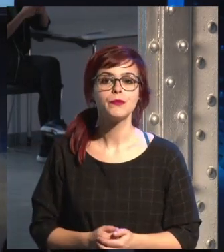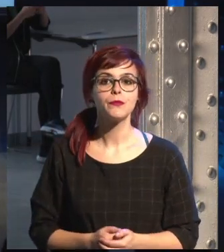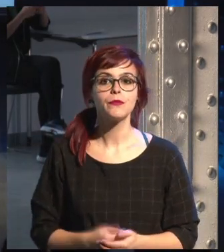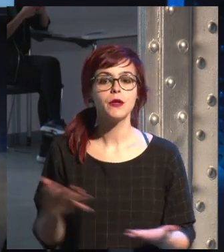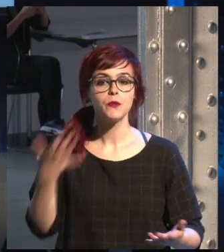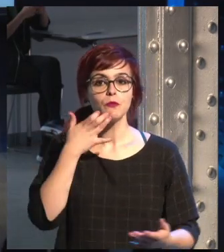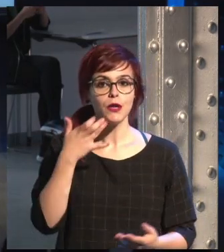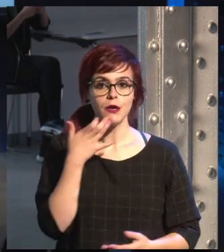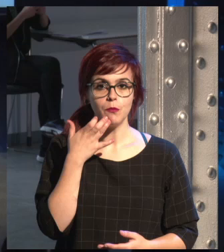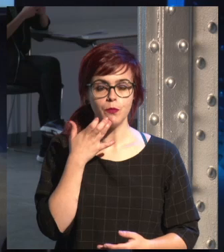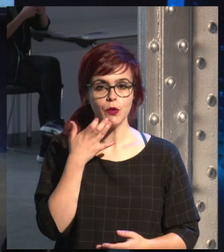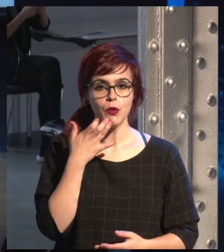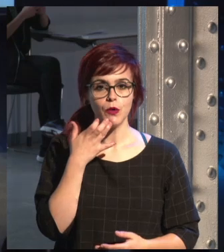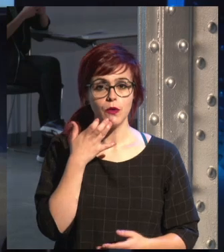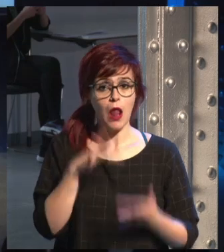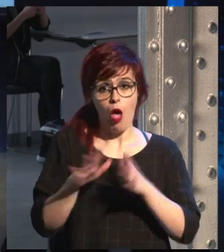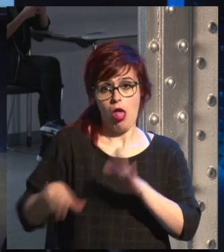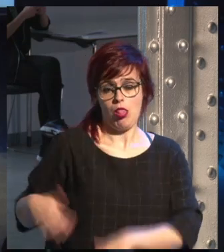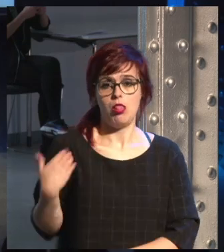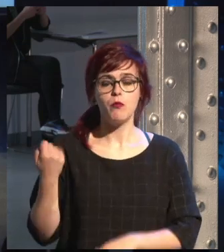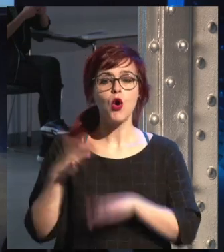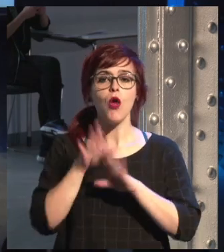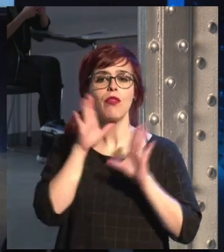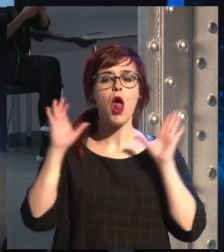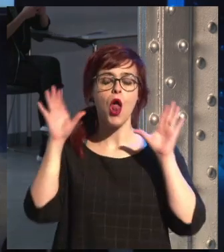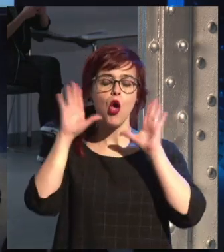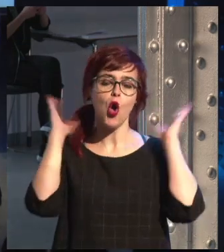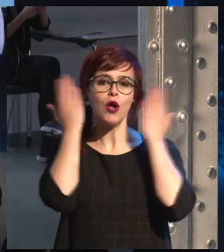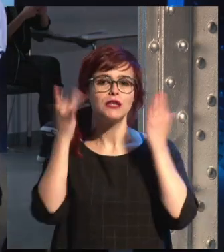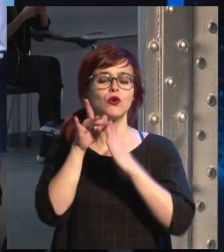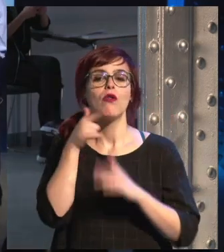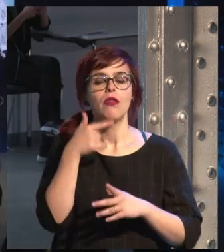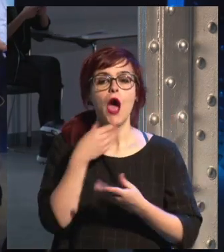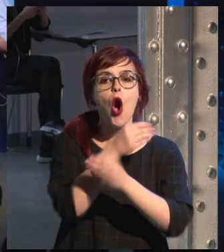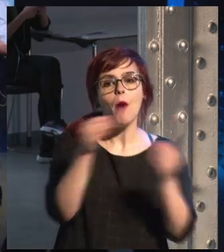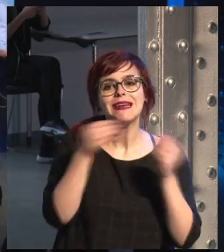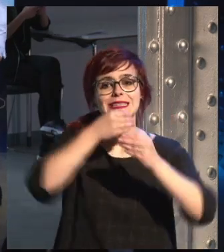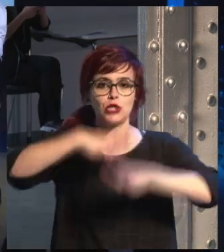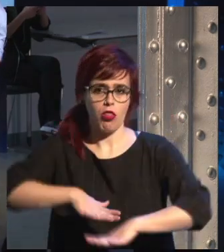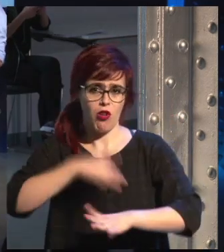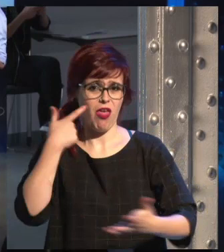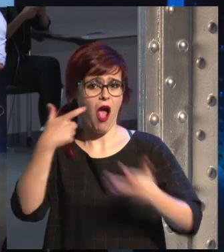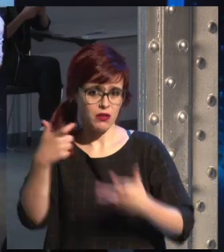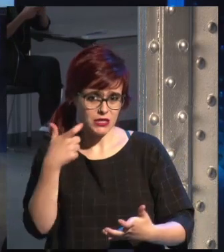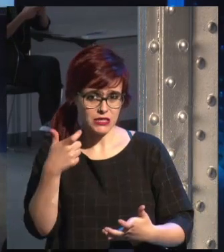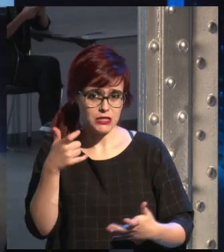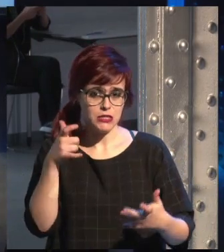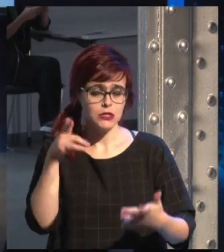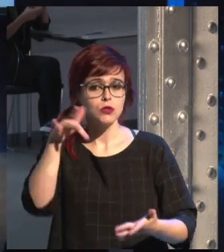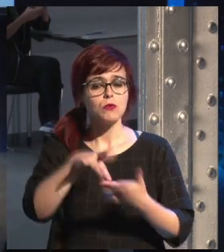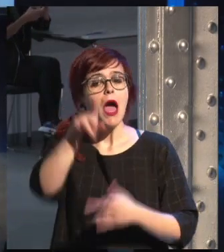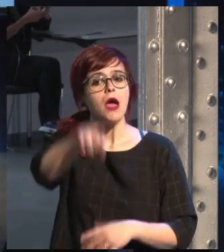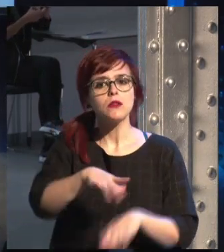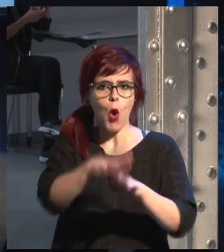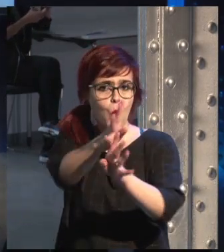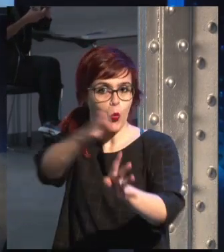Y, por ejemplo, la última ocasión, el Congreso de Jóvenes Historiadores del Arte. Y bueno, yo he de decir que en todos estos casos